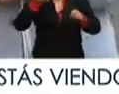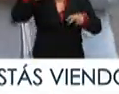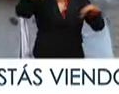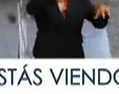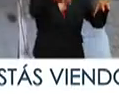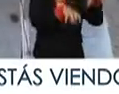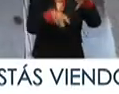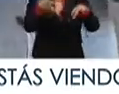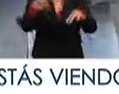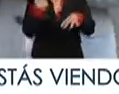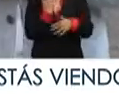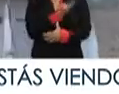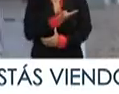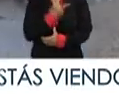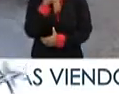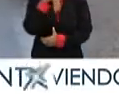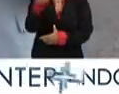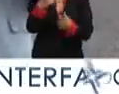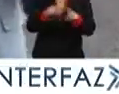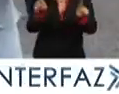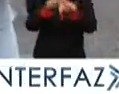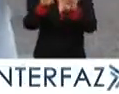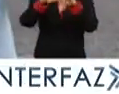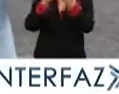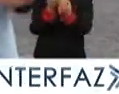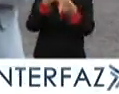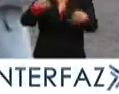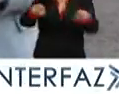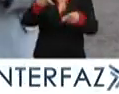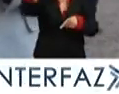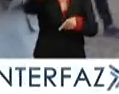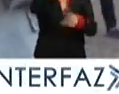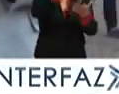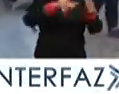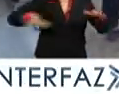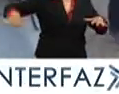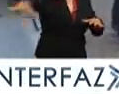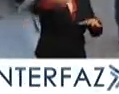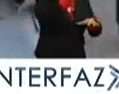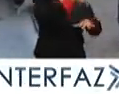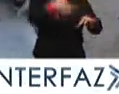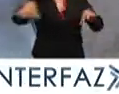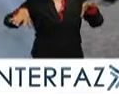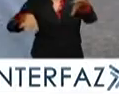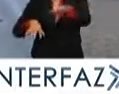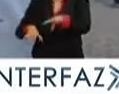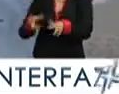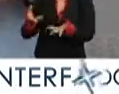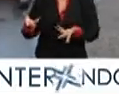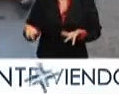avasallamiento, pero también encantador, formas musicales, expresiones, todo en este cuadrante que acabamos de ver.